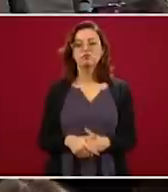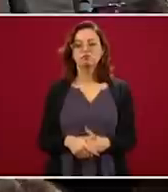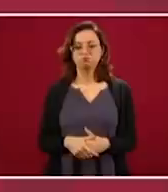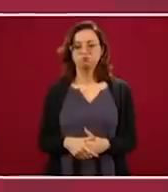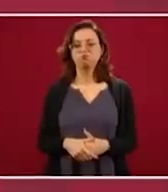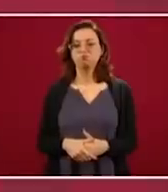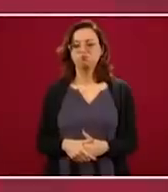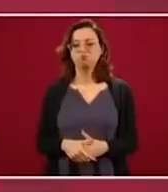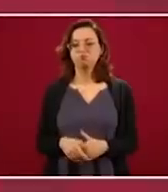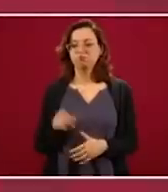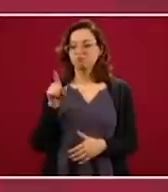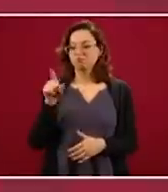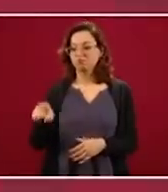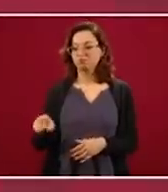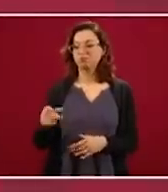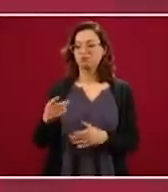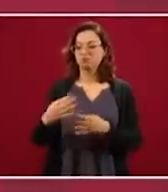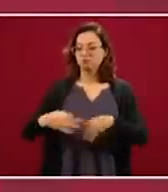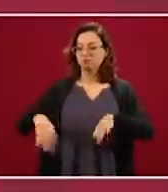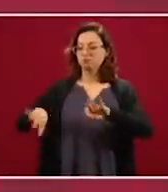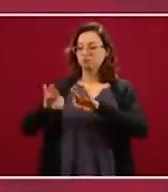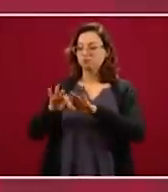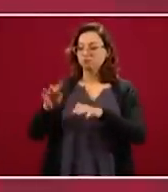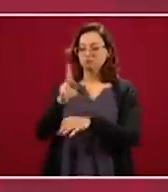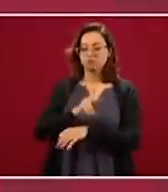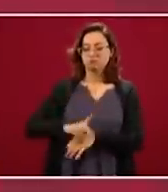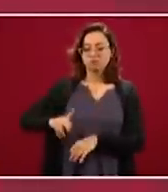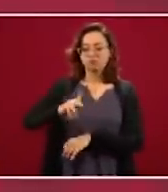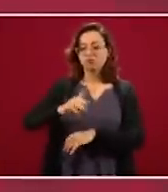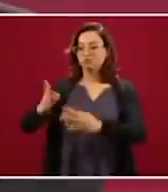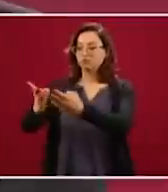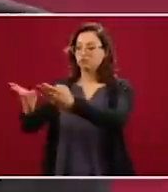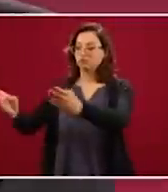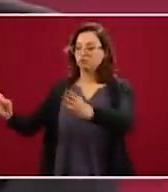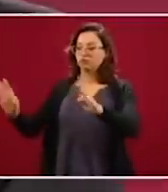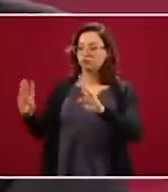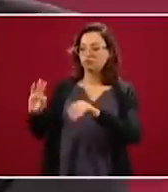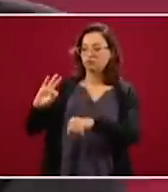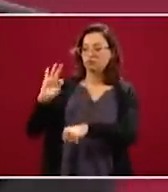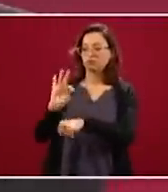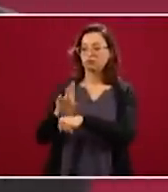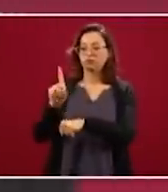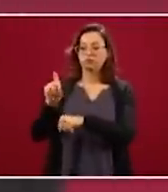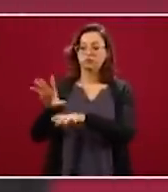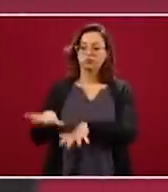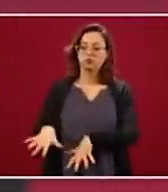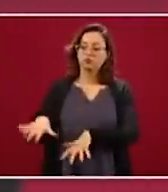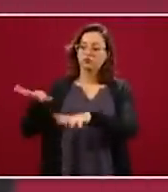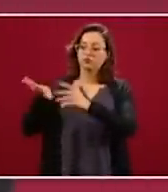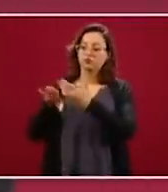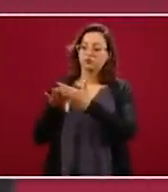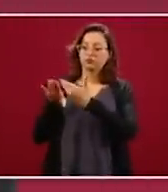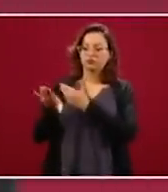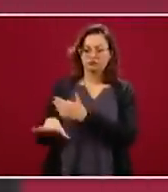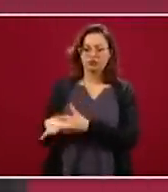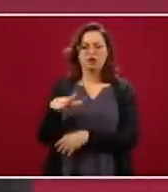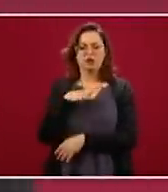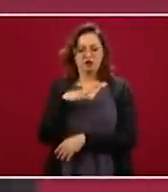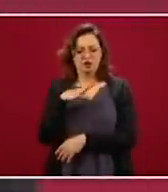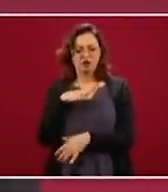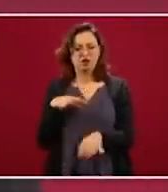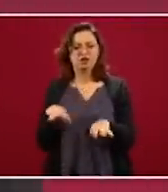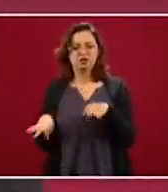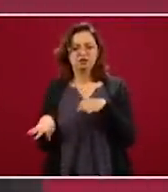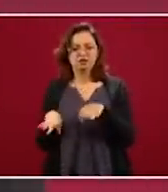fortaleza de los bordos de protección a los pueblos para inundaciones, en fin, se está trabajando